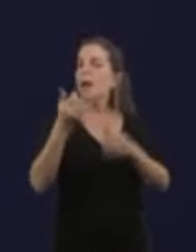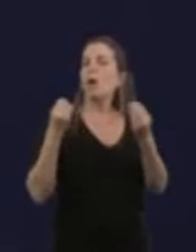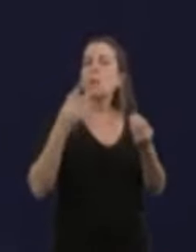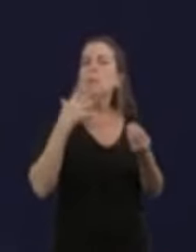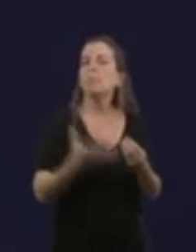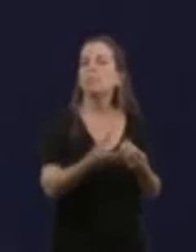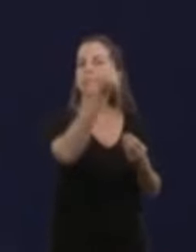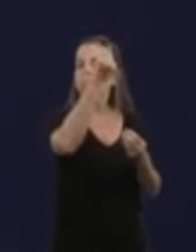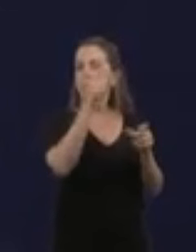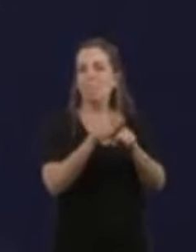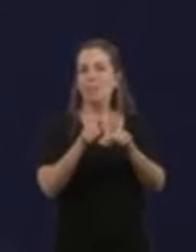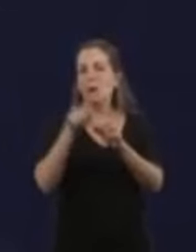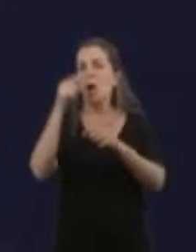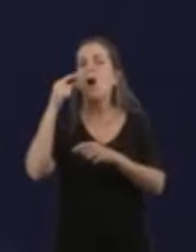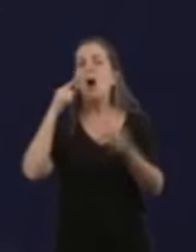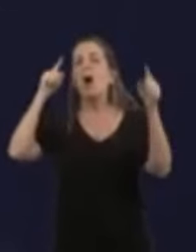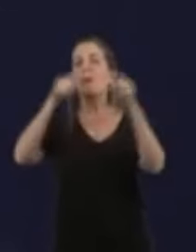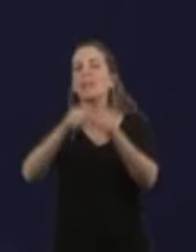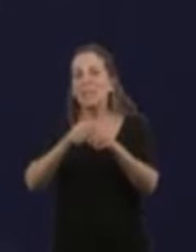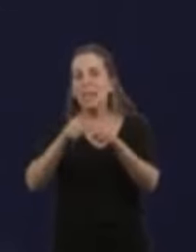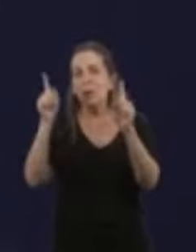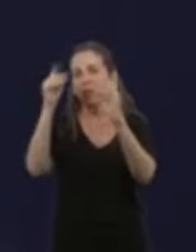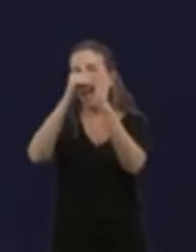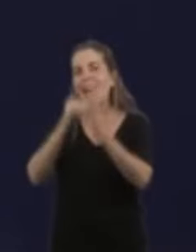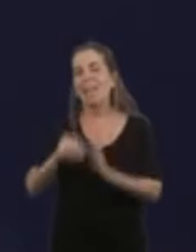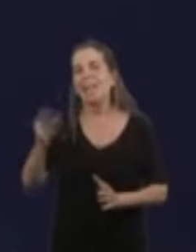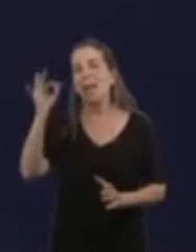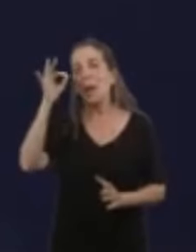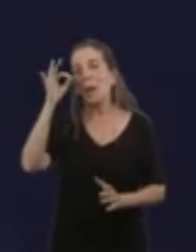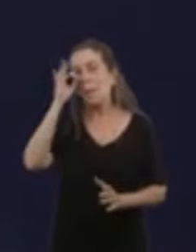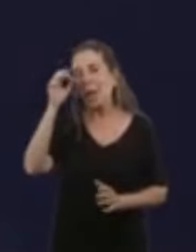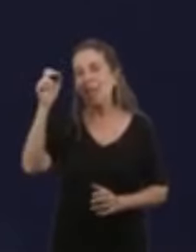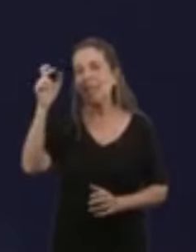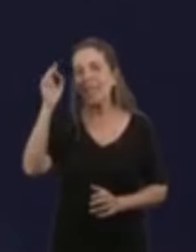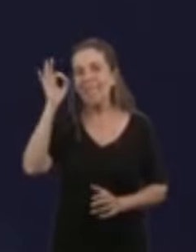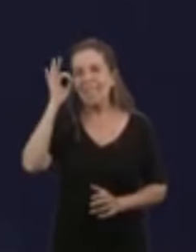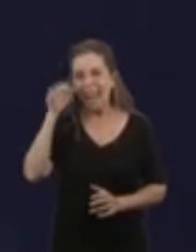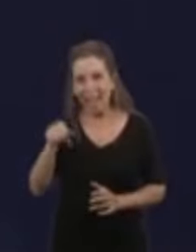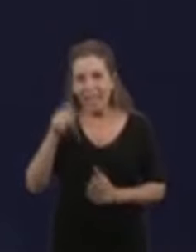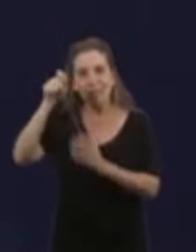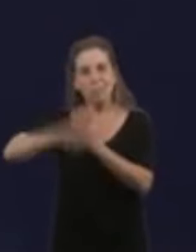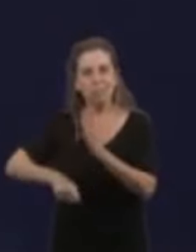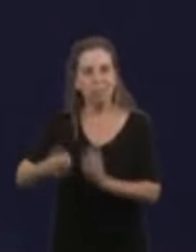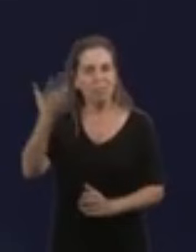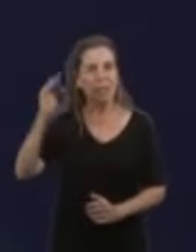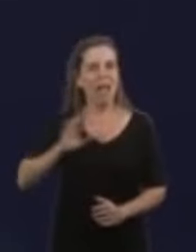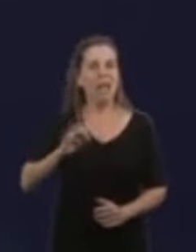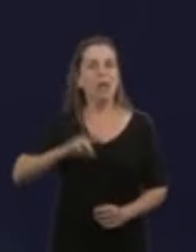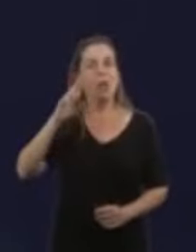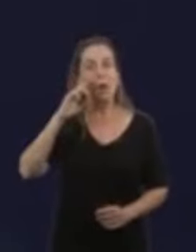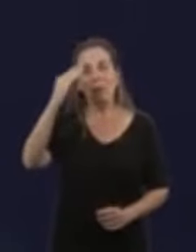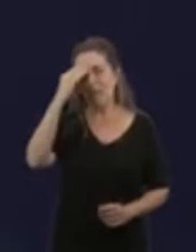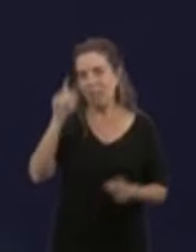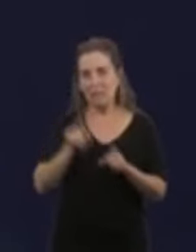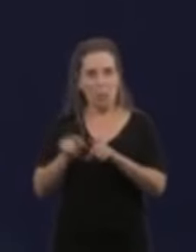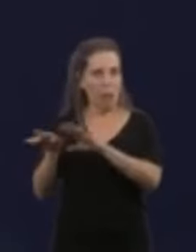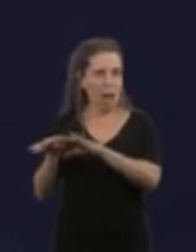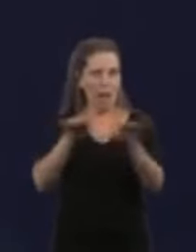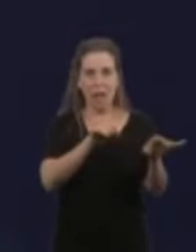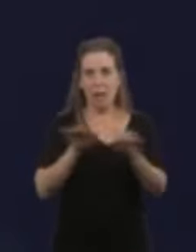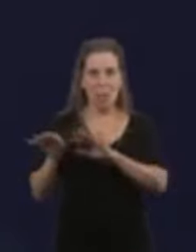desarrollo sostenible también conocidos Como la agenda 2030 que se firmaron en el 2015 a pesar de